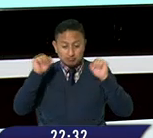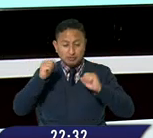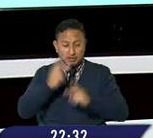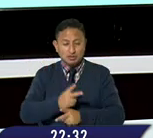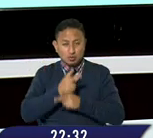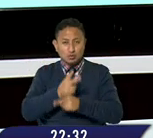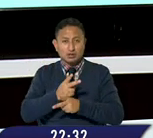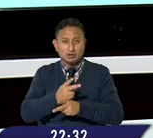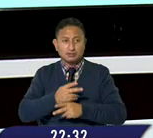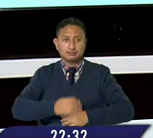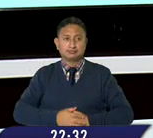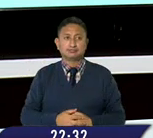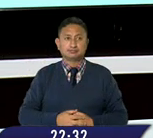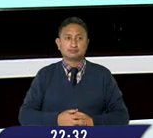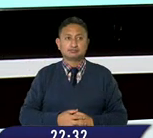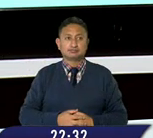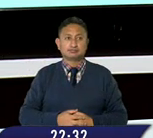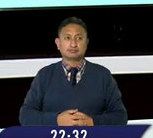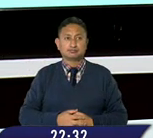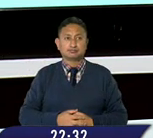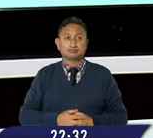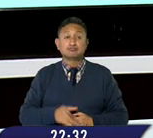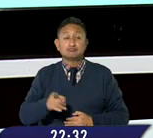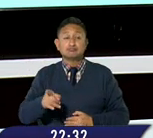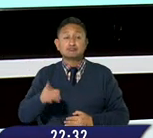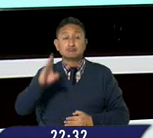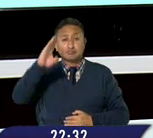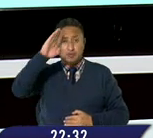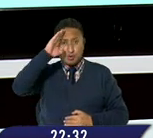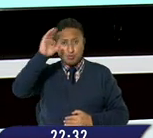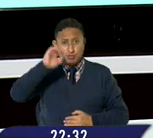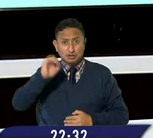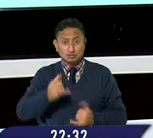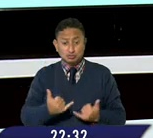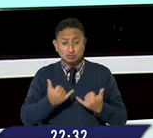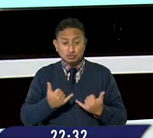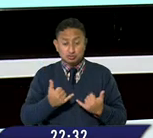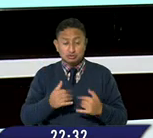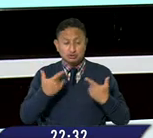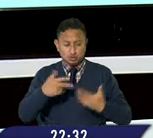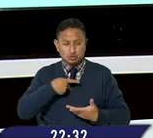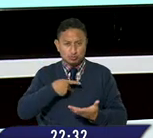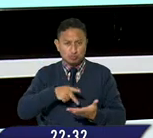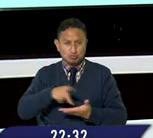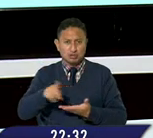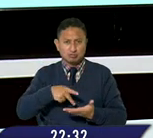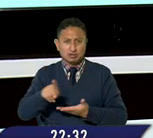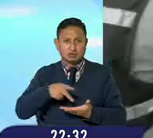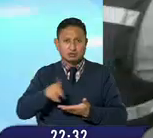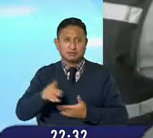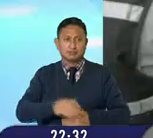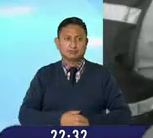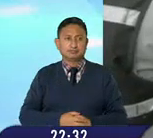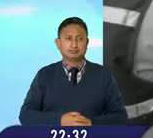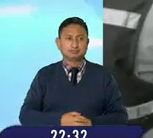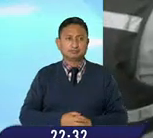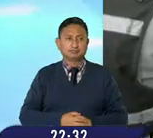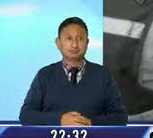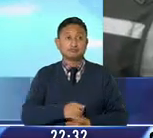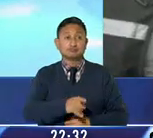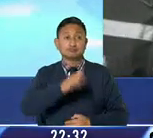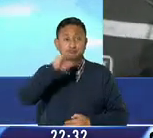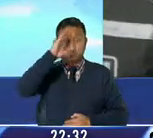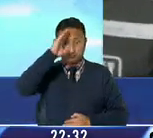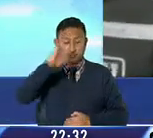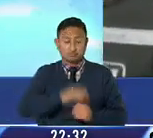mejorado su estado de salud. La institución policial dice estar asumiendo los gastos. Al policía Josué Mero